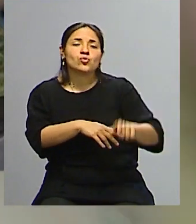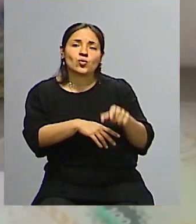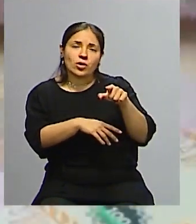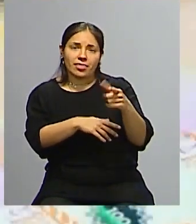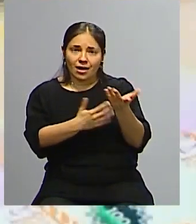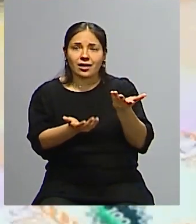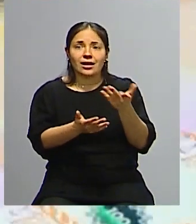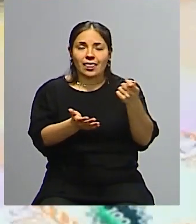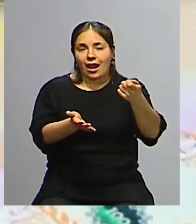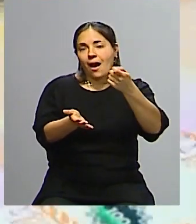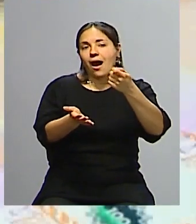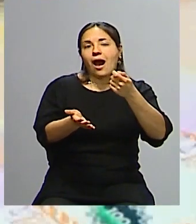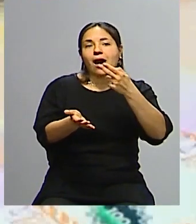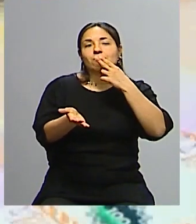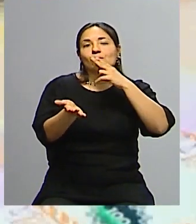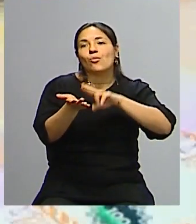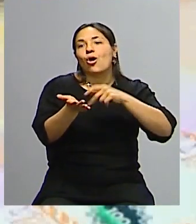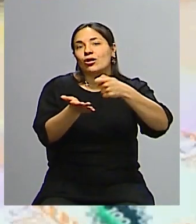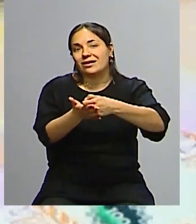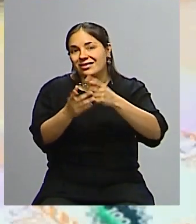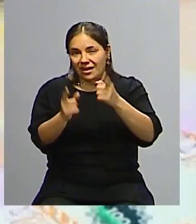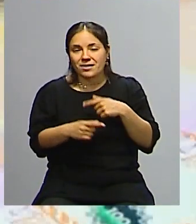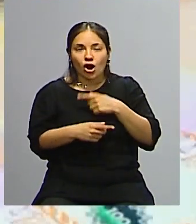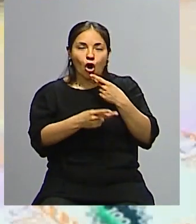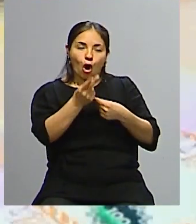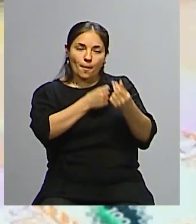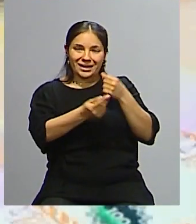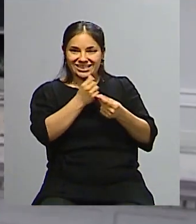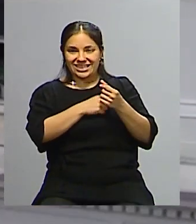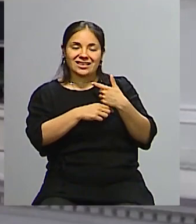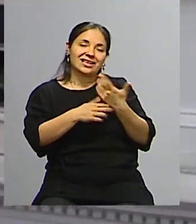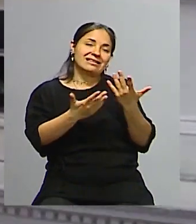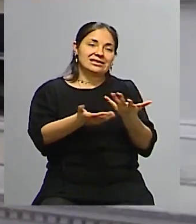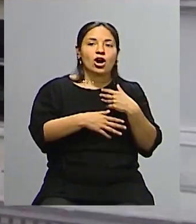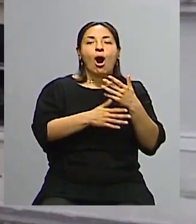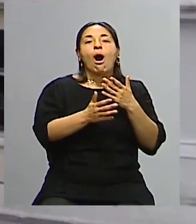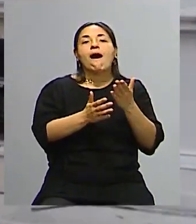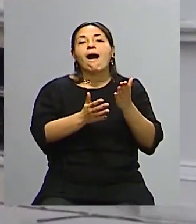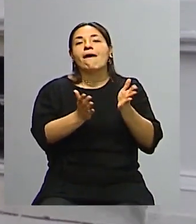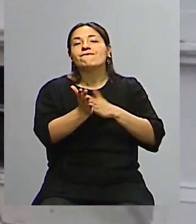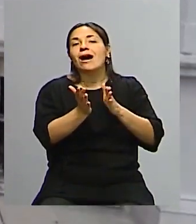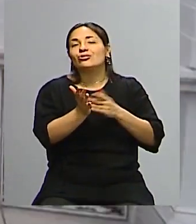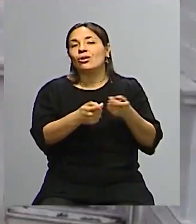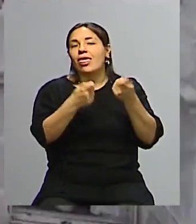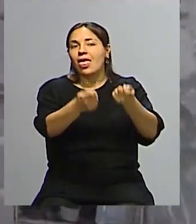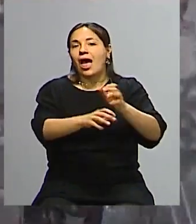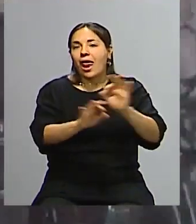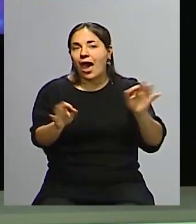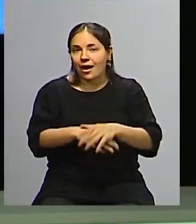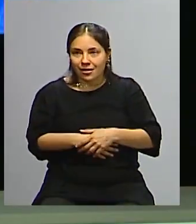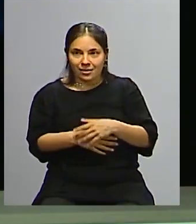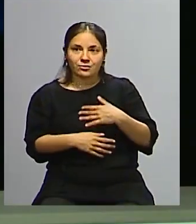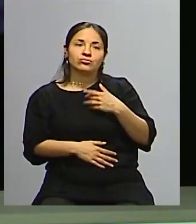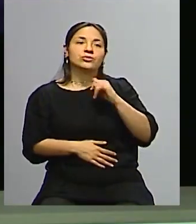de ese aporte, porque también está el comerciante que le dice, bueno, no te doy factura, yo tengo que pedirle la factura, haceme el descuento y dame